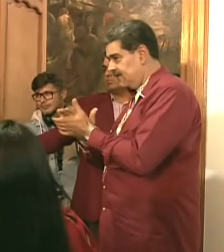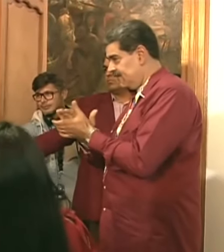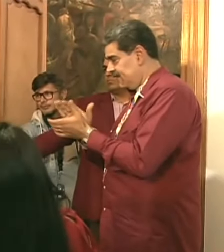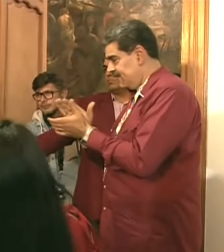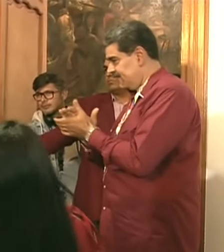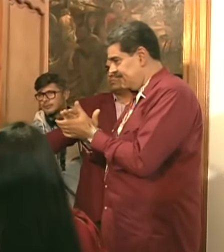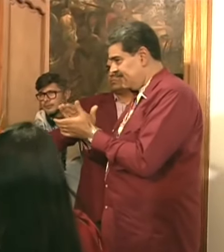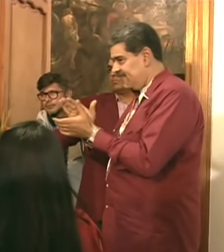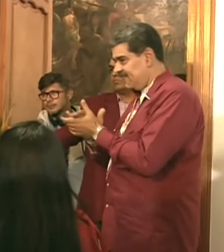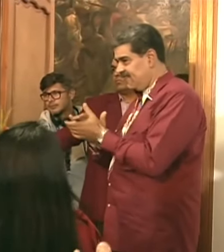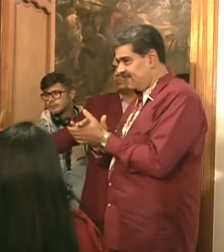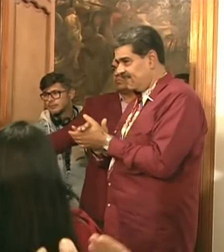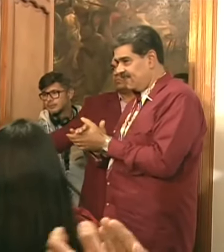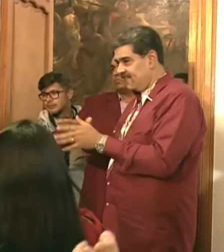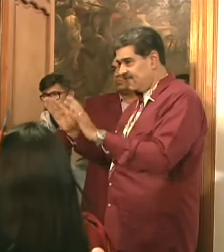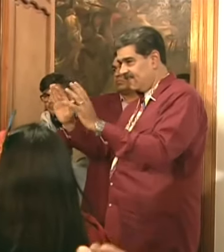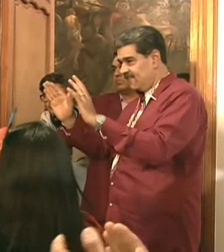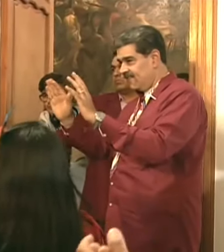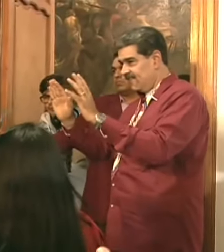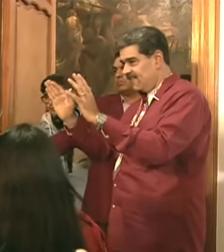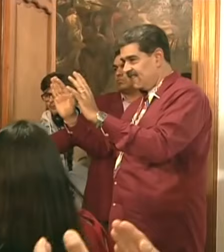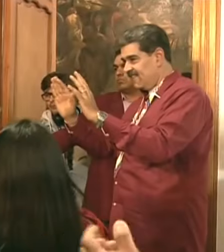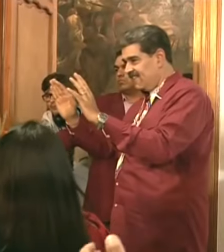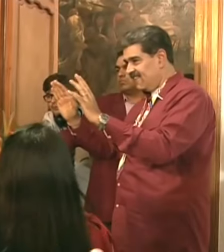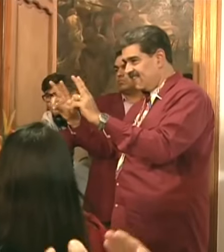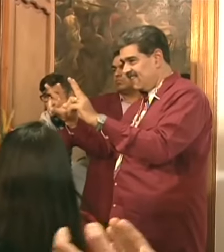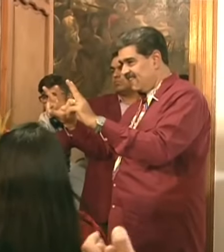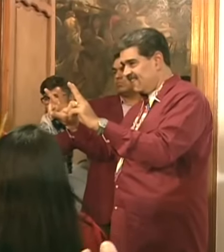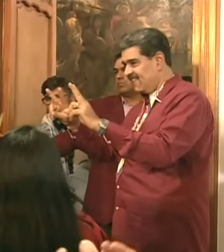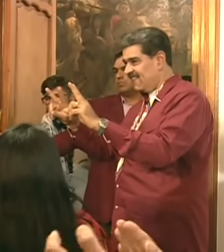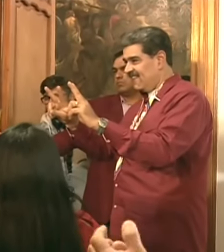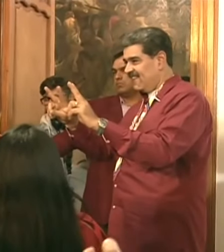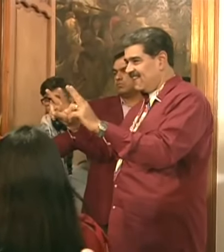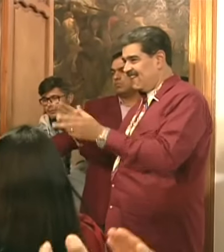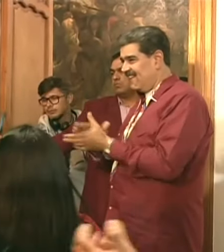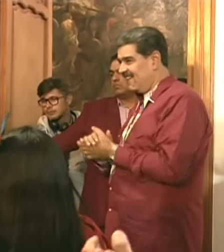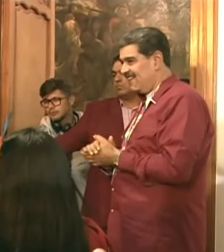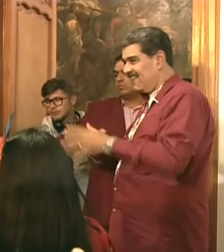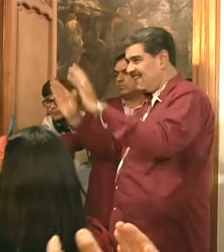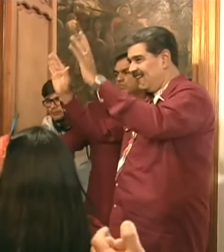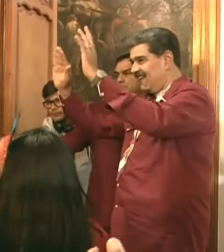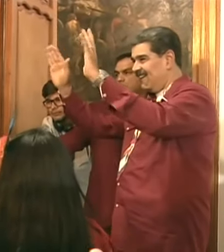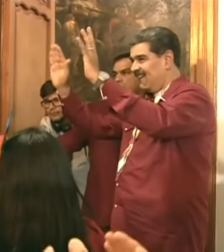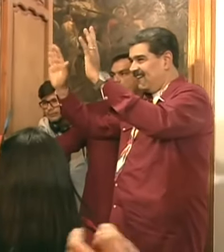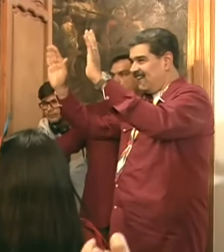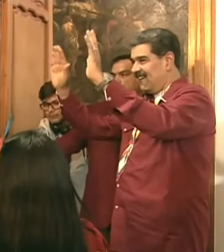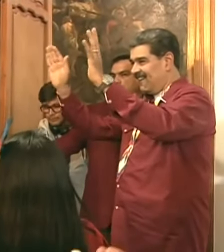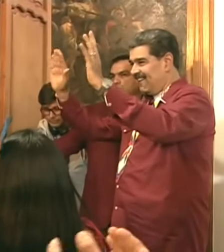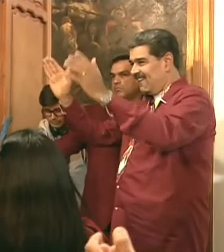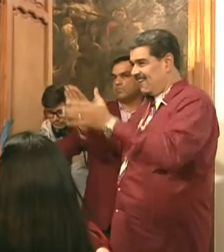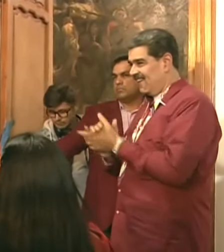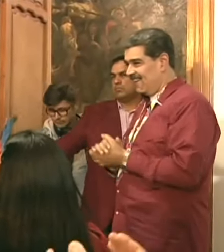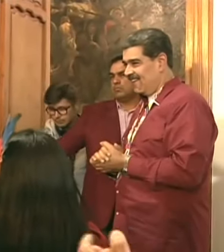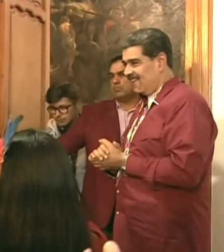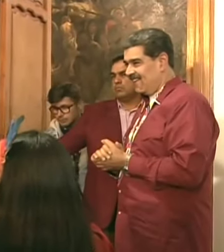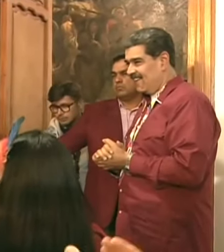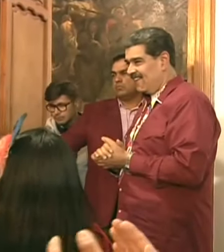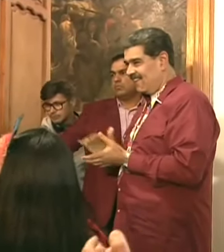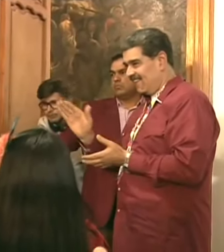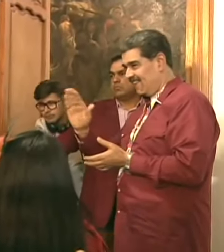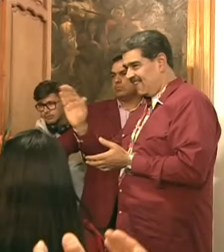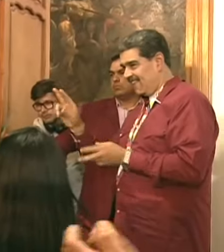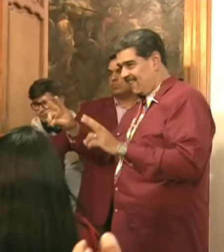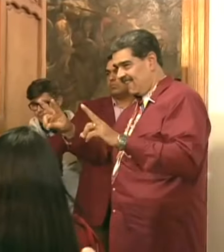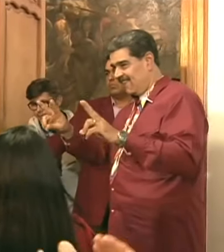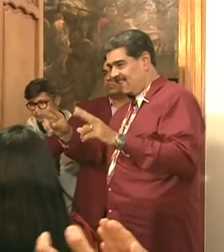Palestina. Ese hermoso niño nació en Palestina. Viene pregonando